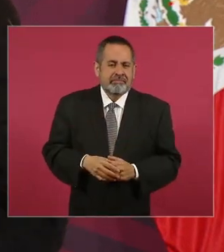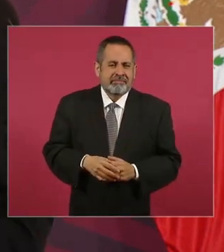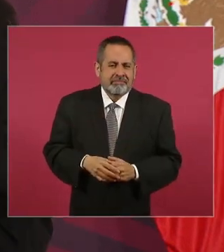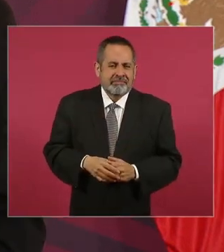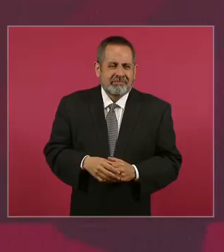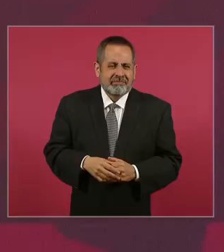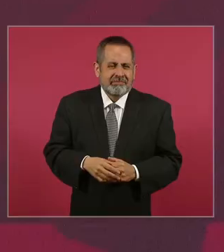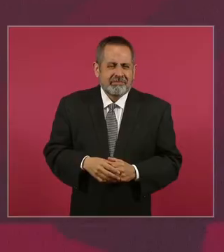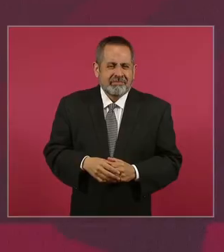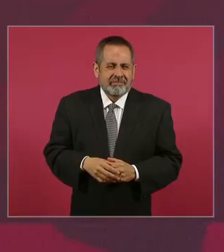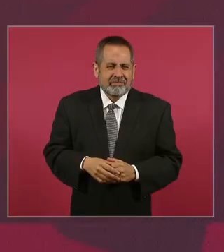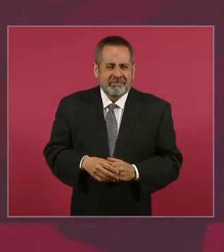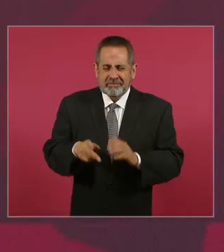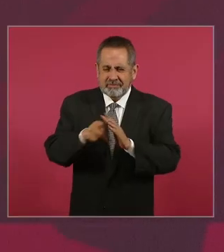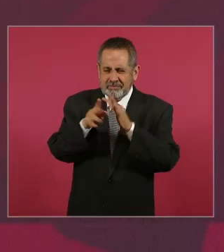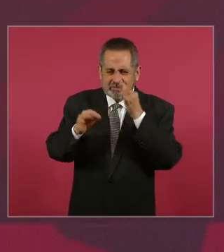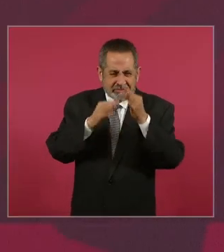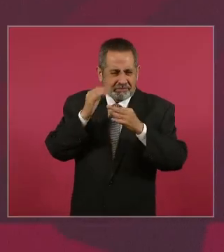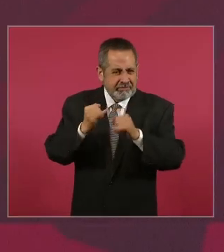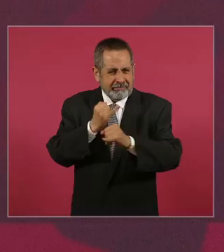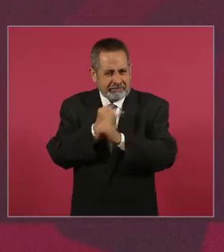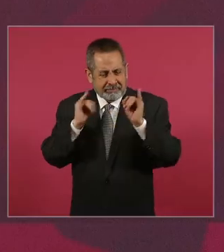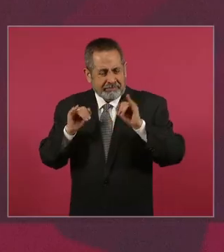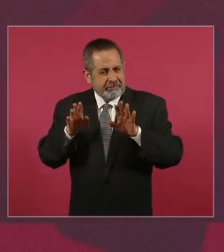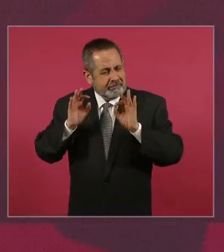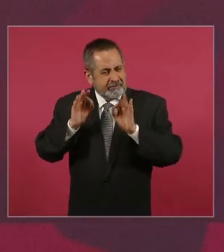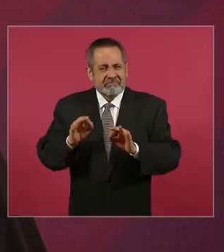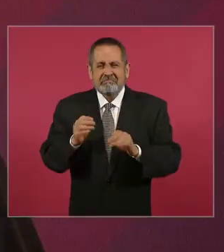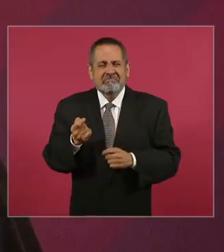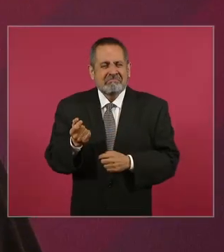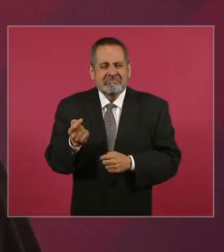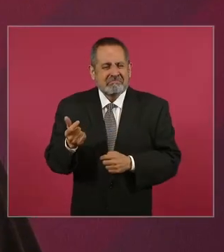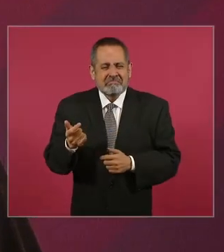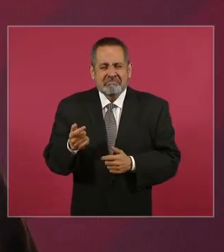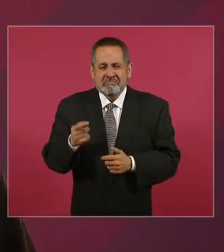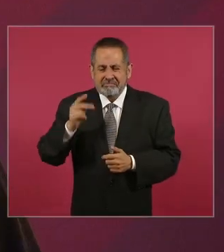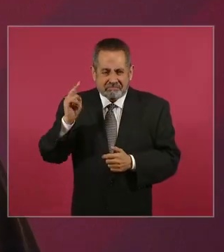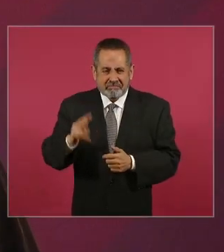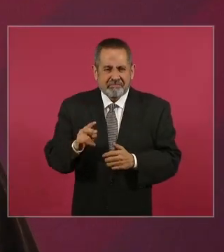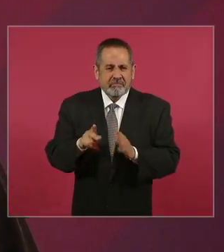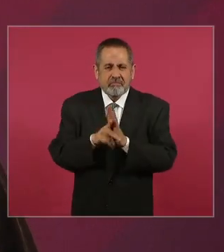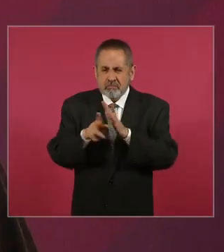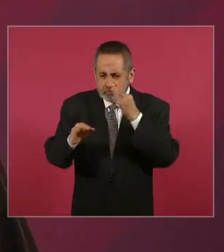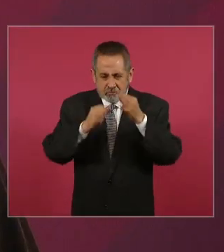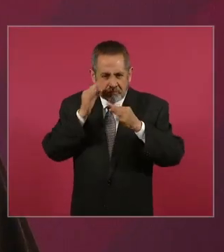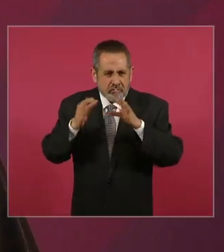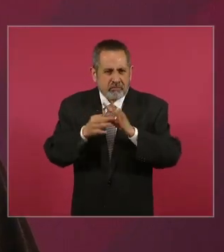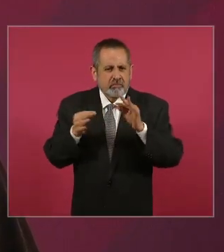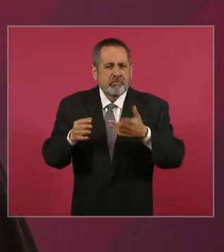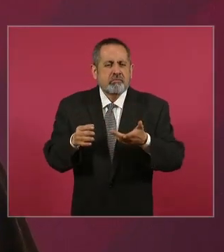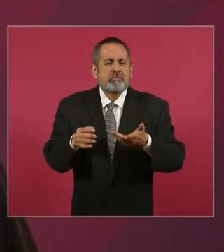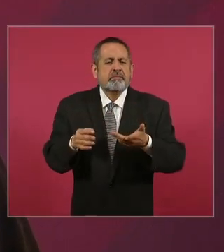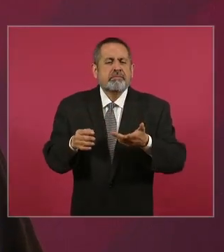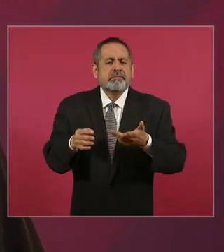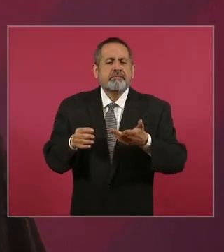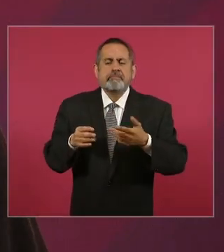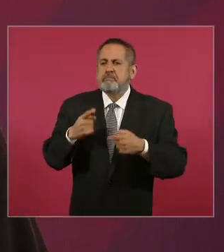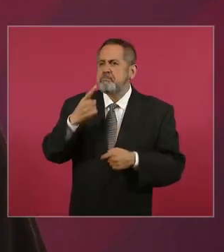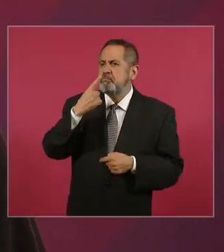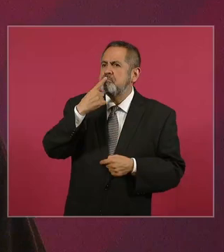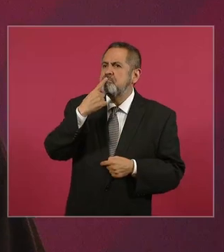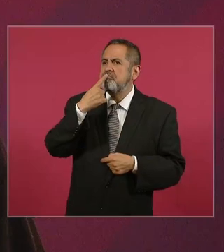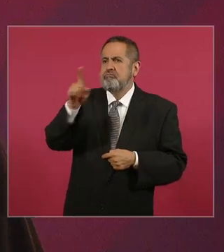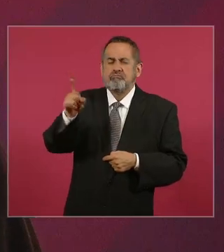como periodista independiente, pero además de un periodismo no solo de